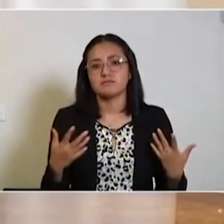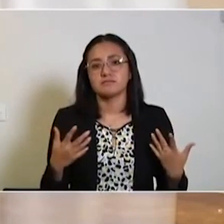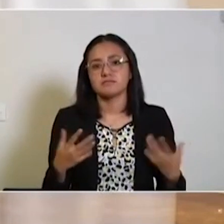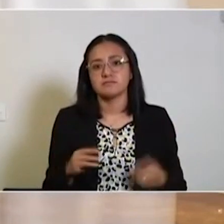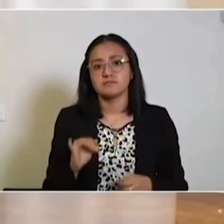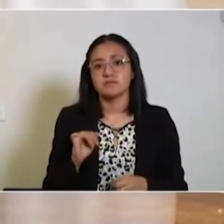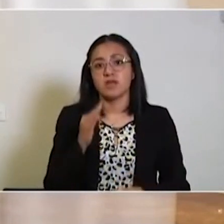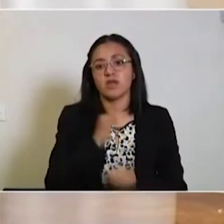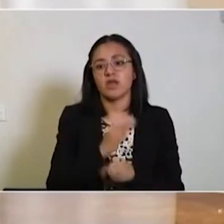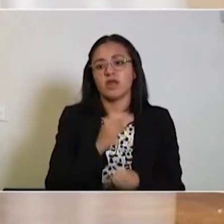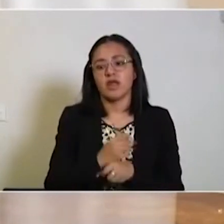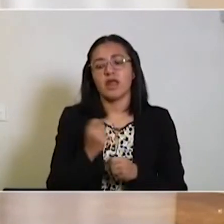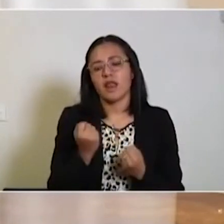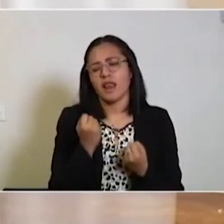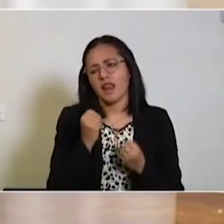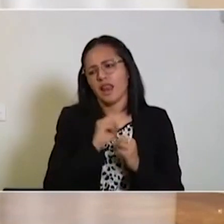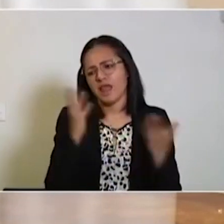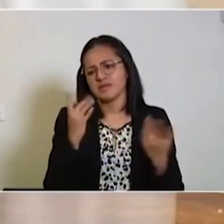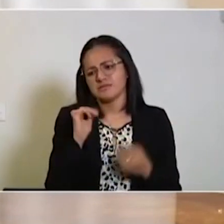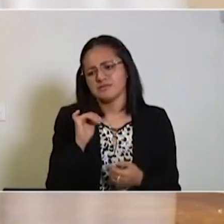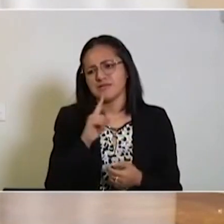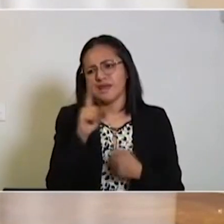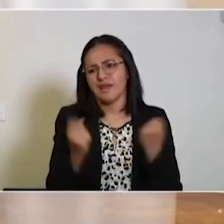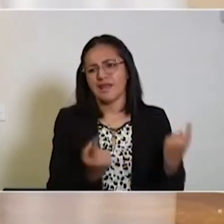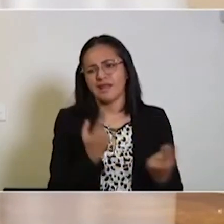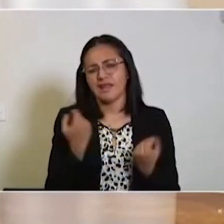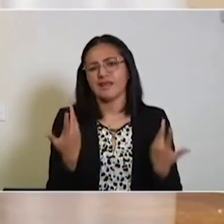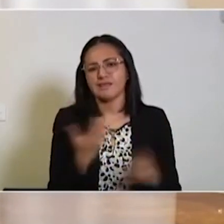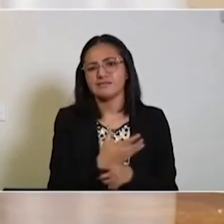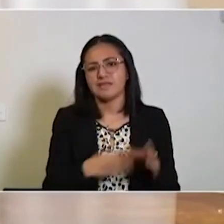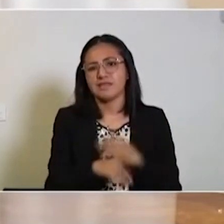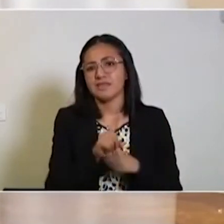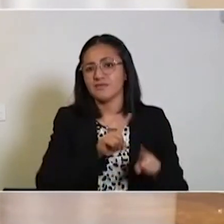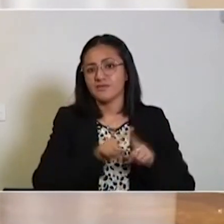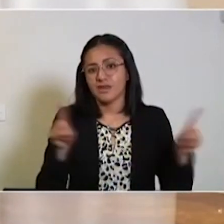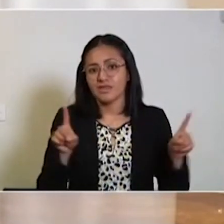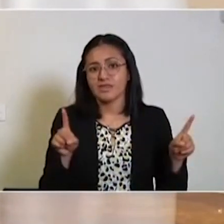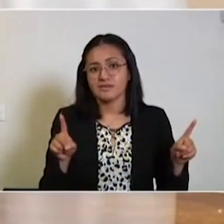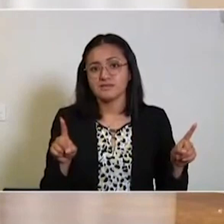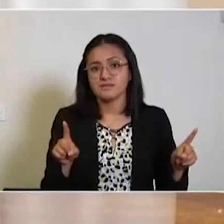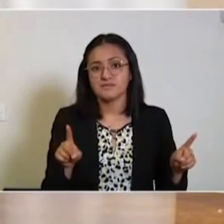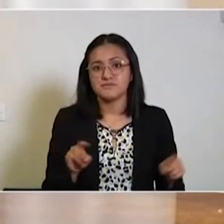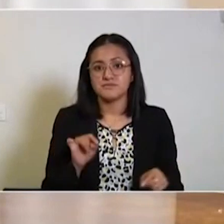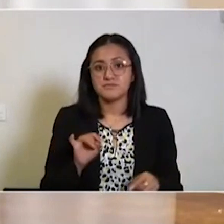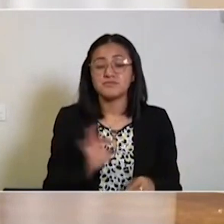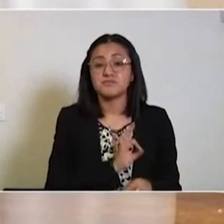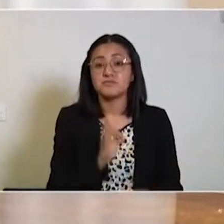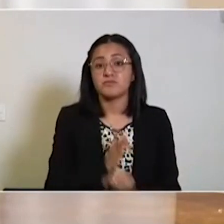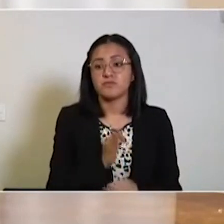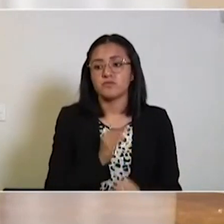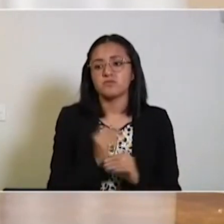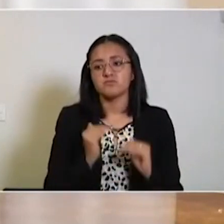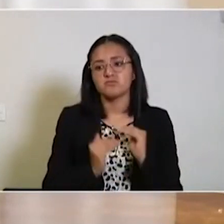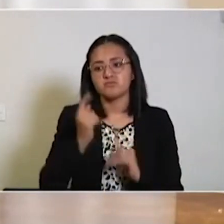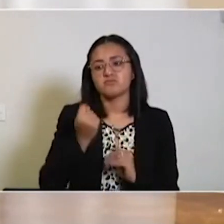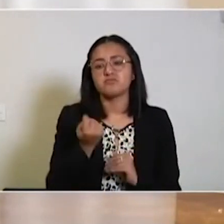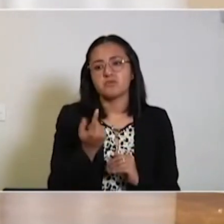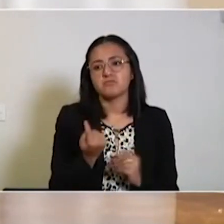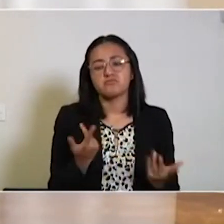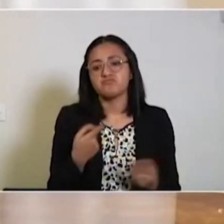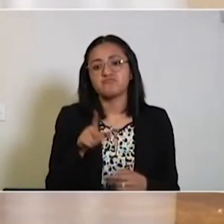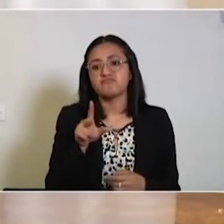Y claro que hay municipios que tienen condiciones diferentes y pueden subir un poco, pero no,